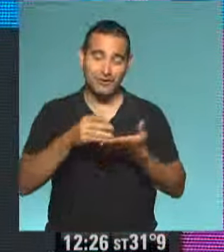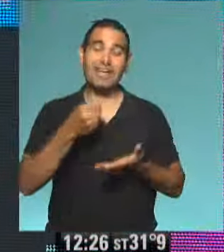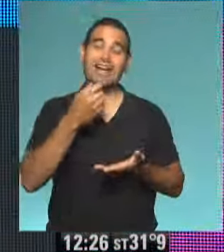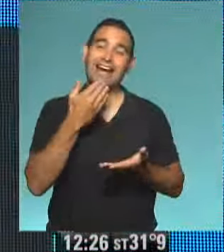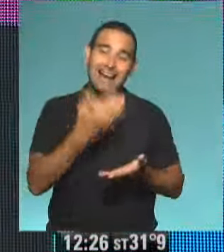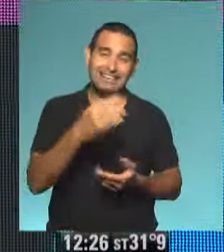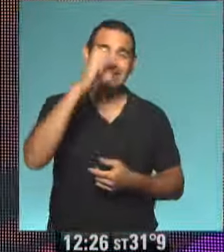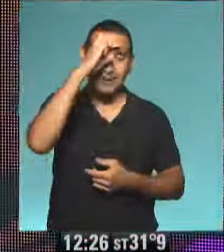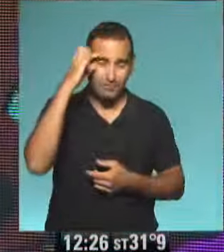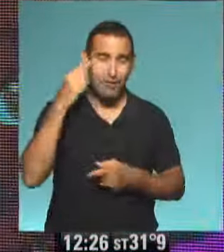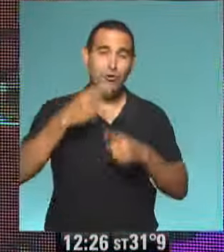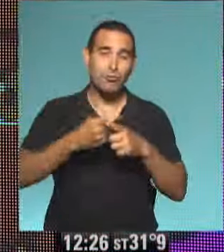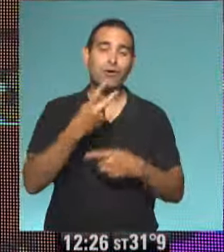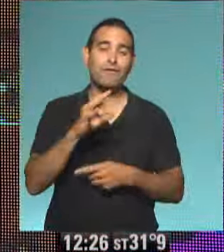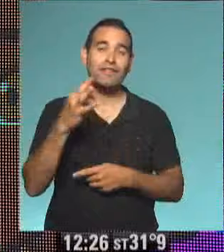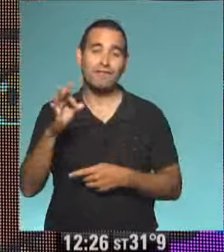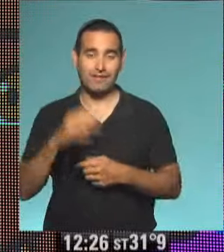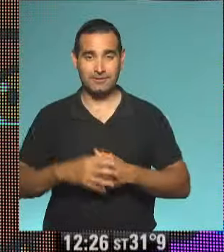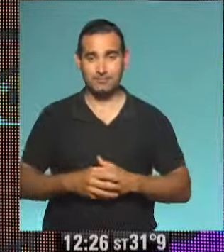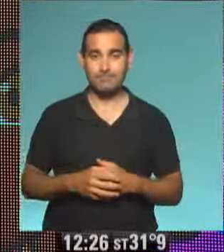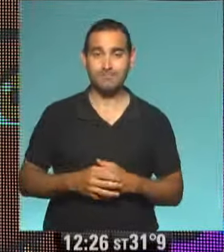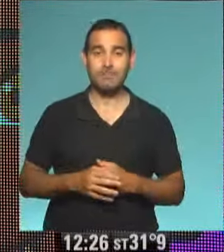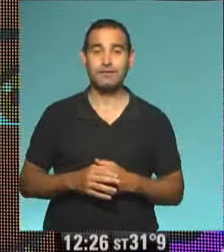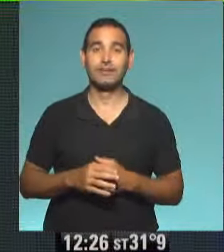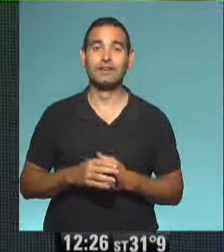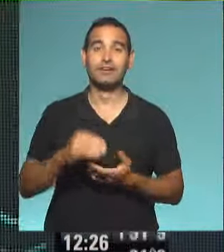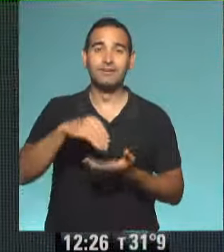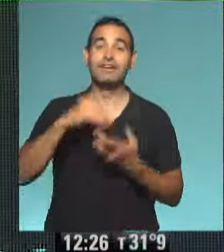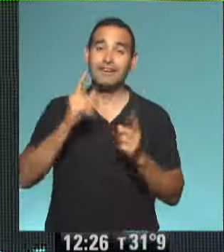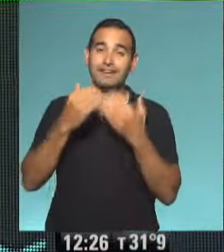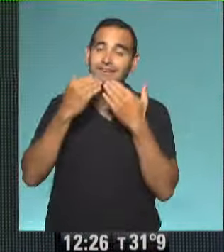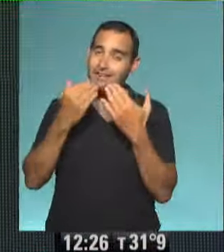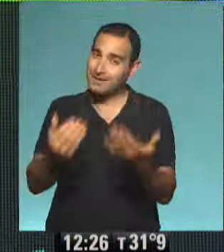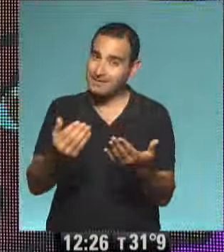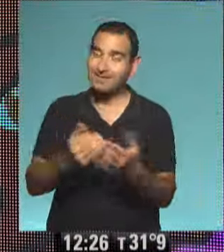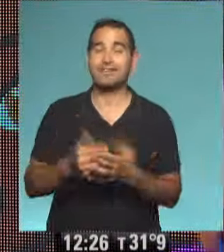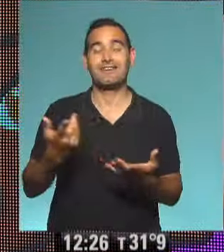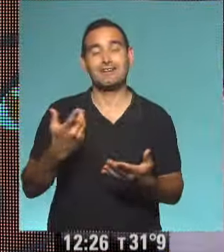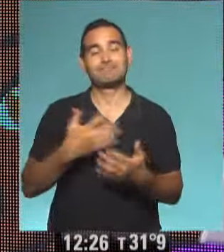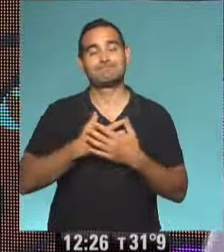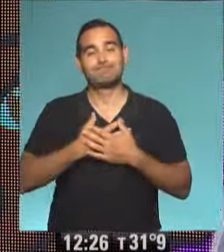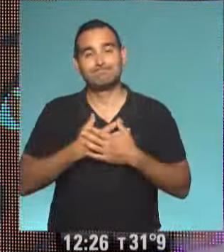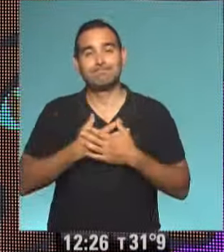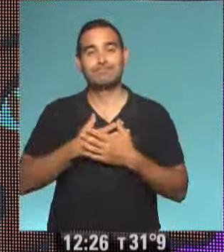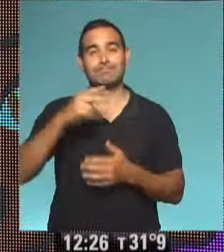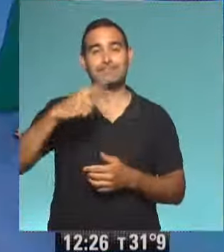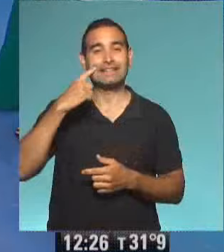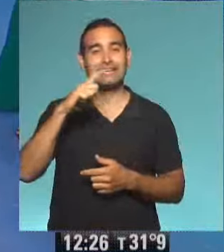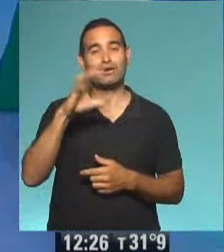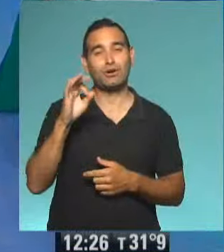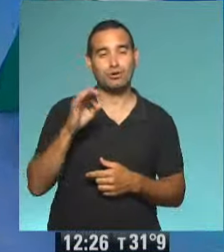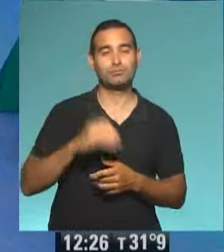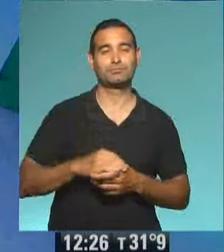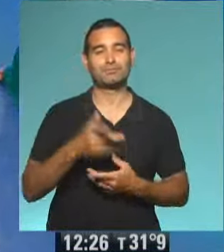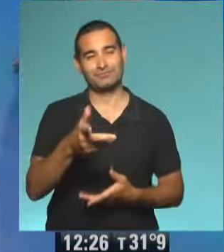el 2020. Bueno, y a quien también le tenemos que dar las gracias es a nuestro querido Nico Blum, que está acá